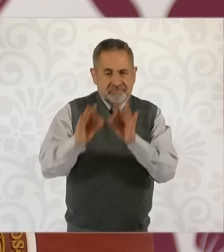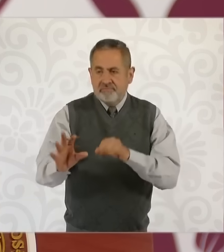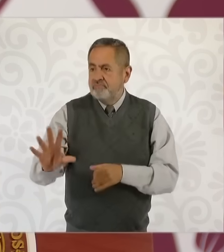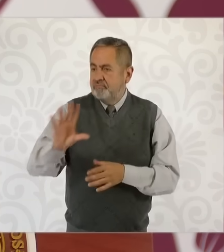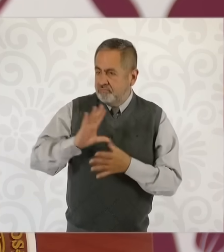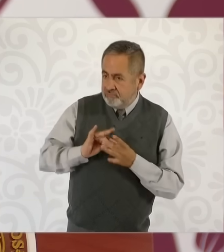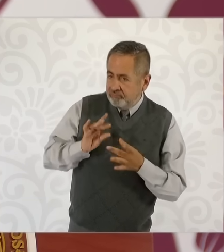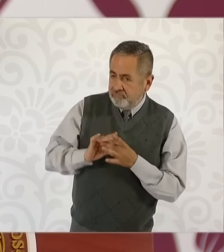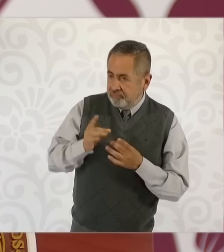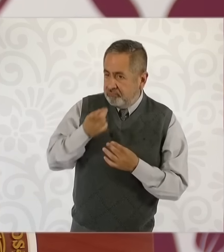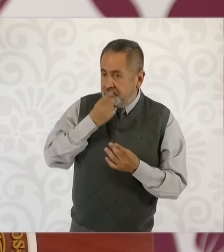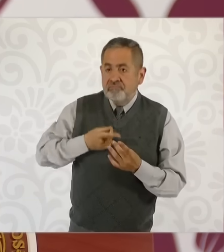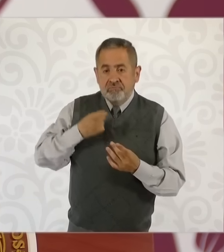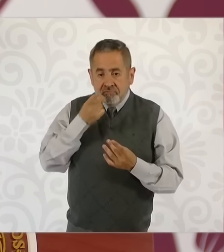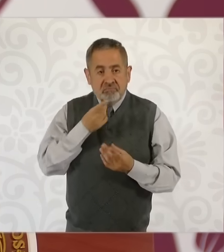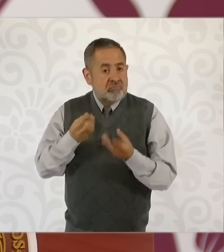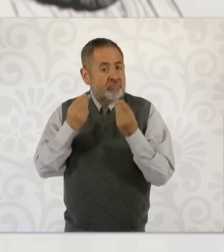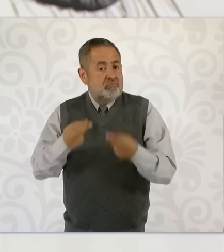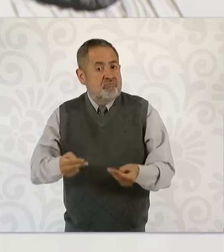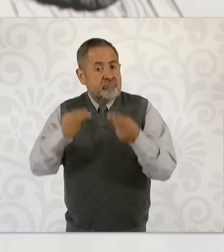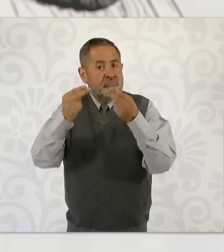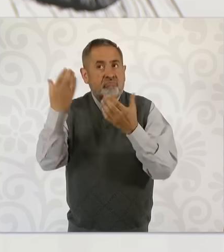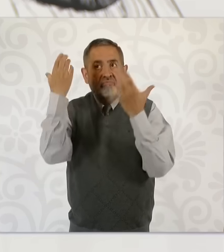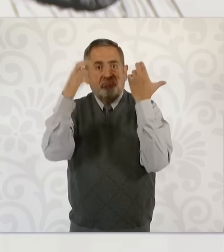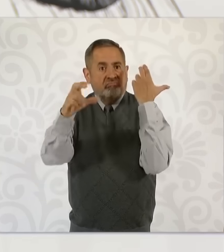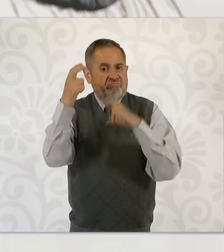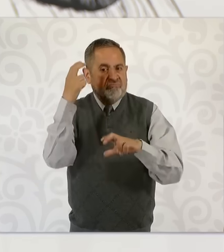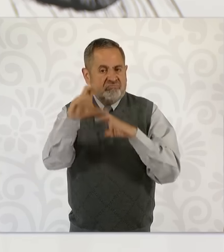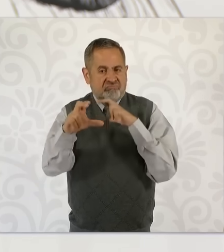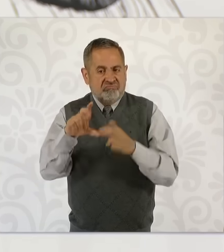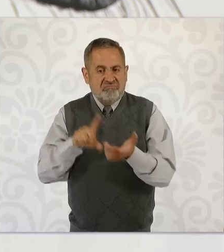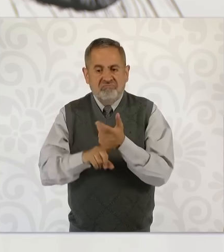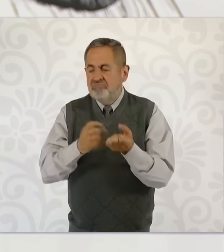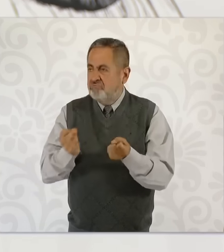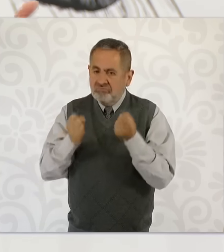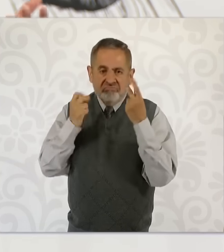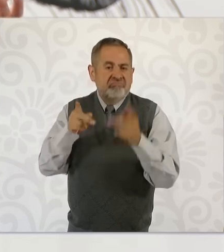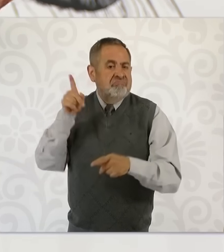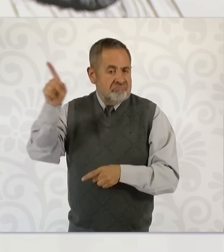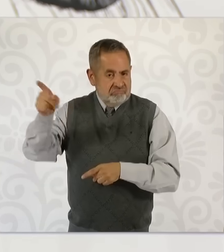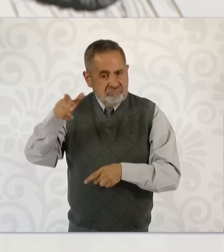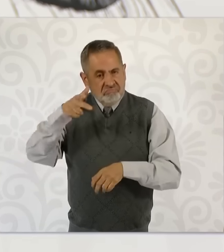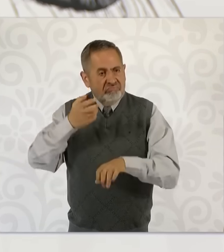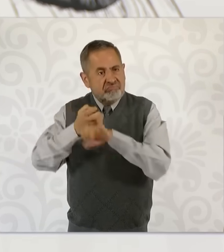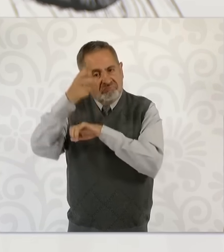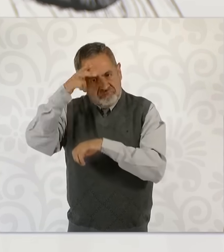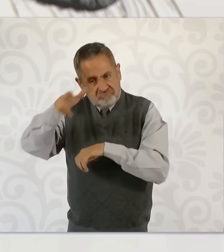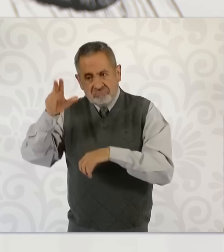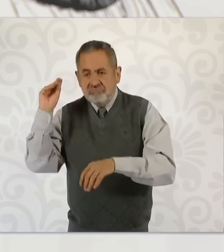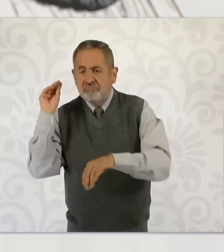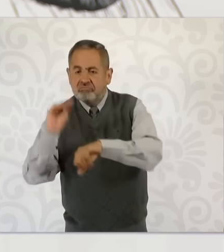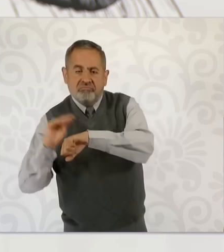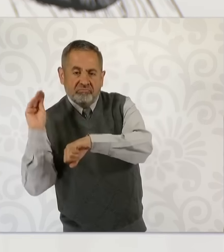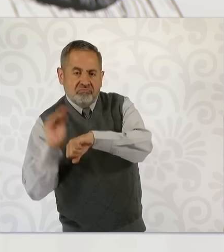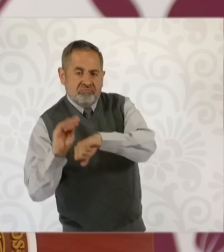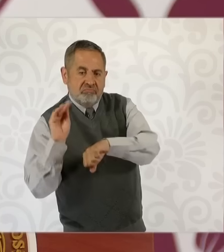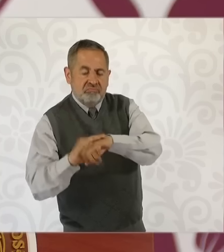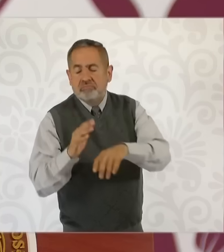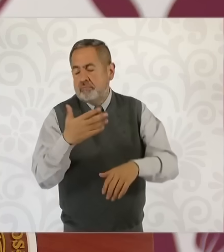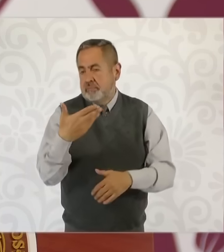comentando pues muchas inversiones que están llegando al estado de Hidalgo y ya estaríamos trabajando, si es que es